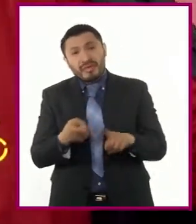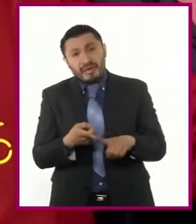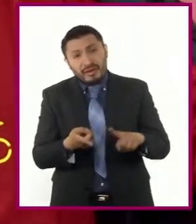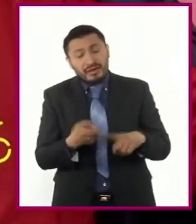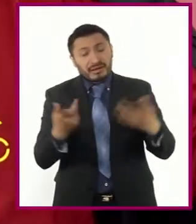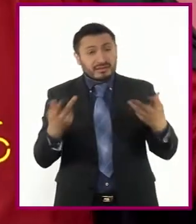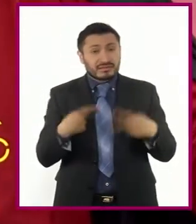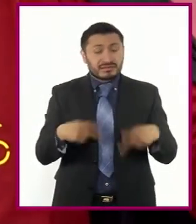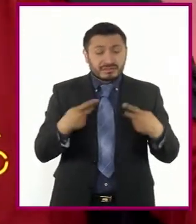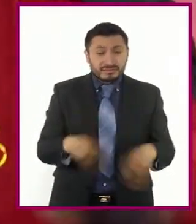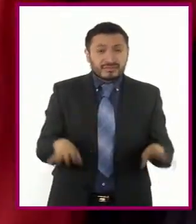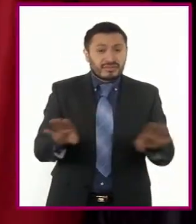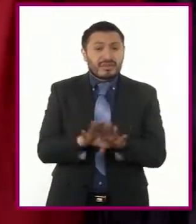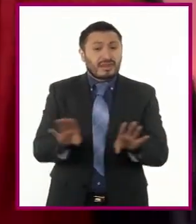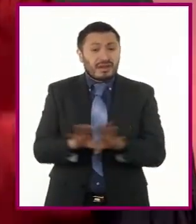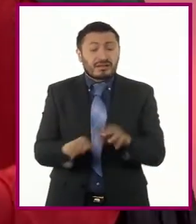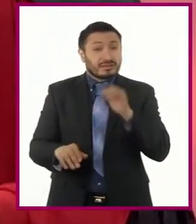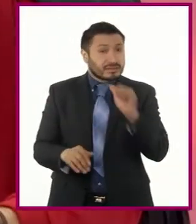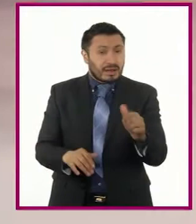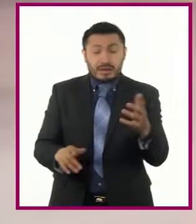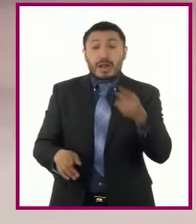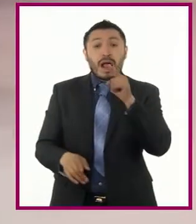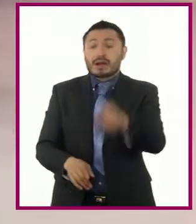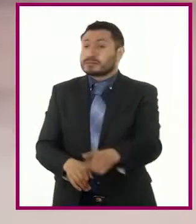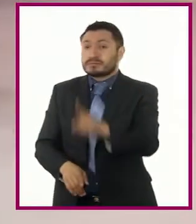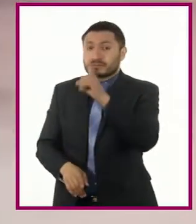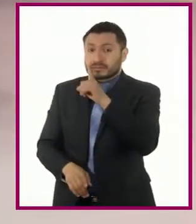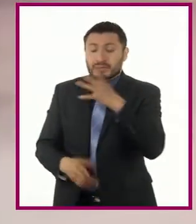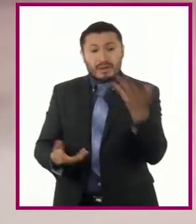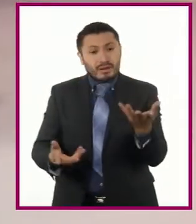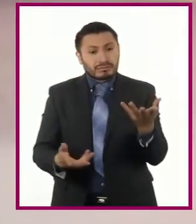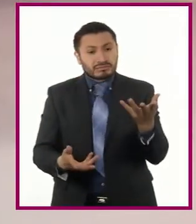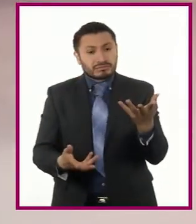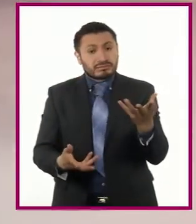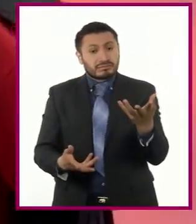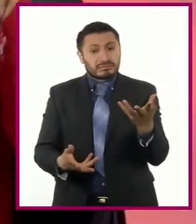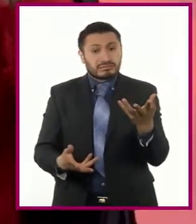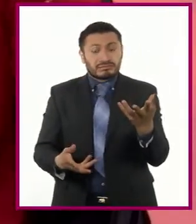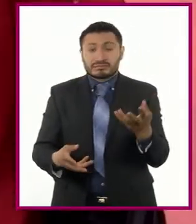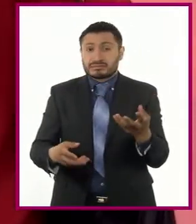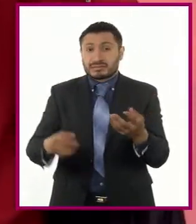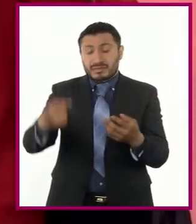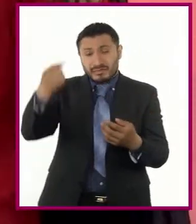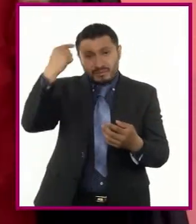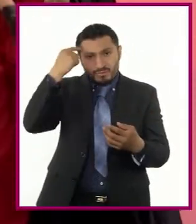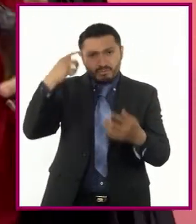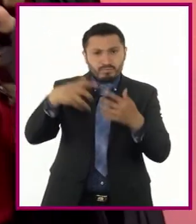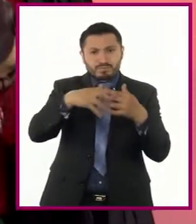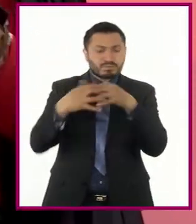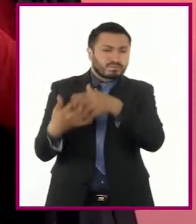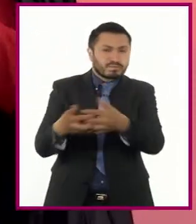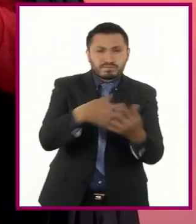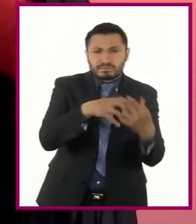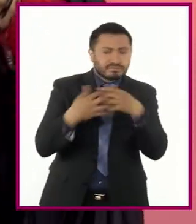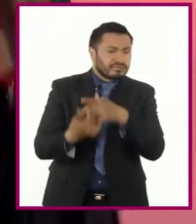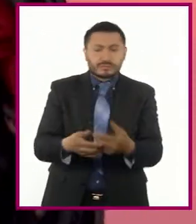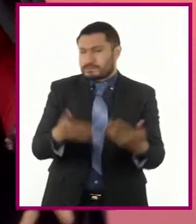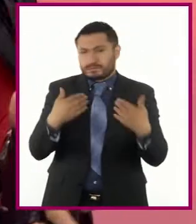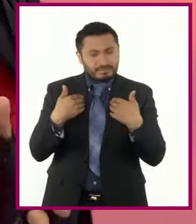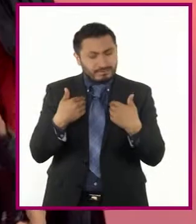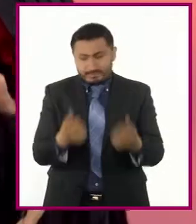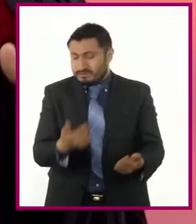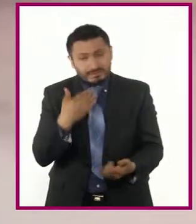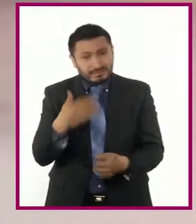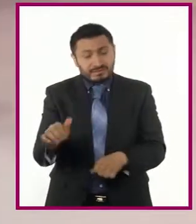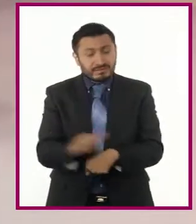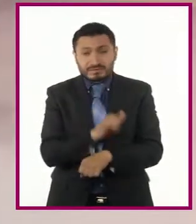ni cómo, ni nada. ¡A callar! ¡Tu mente está tan enredada que no carburo como un